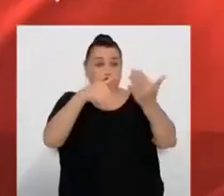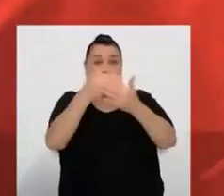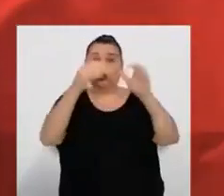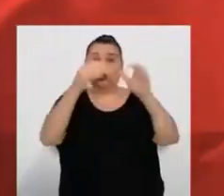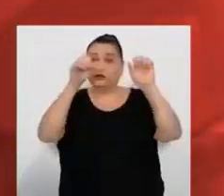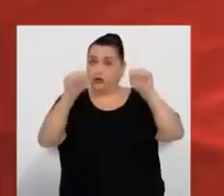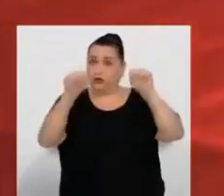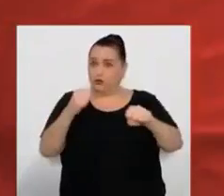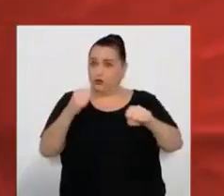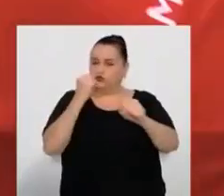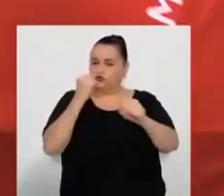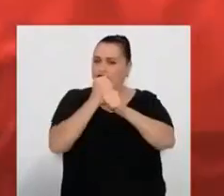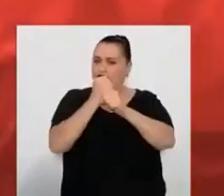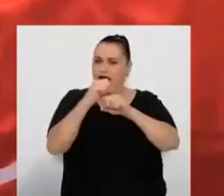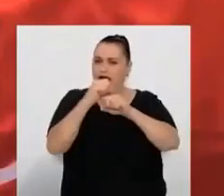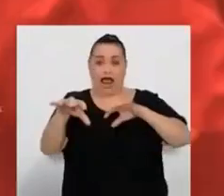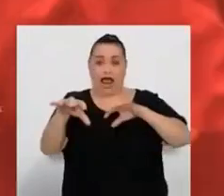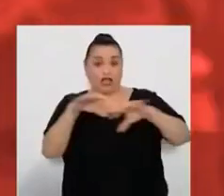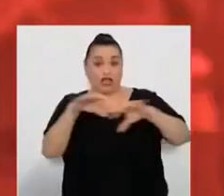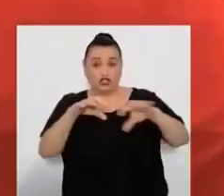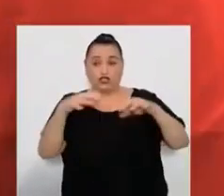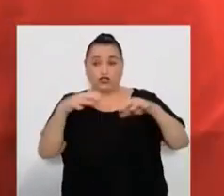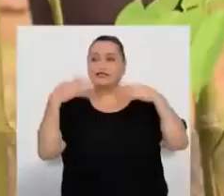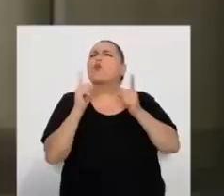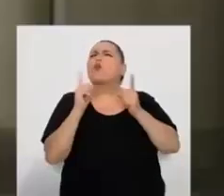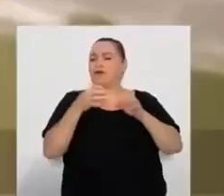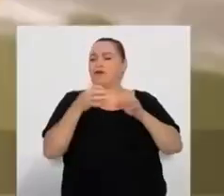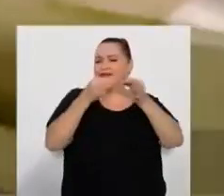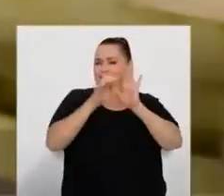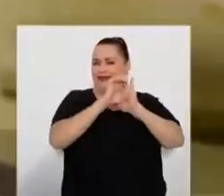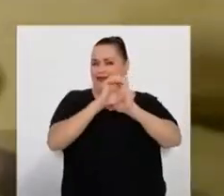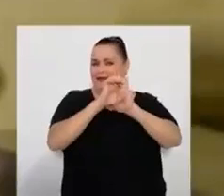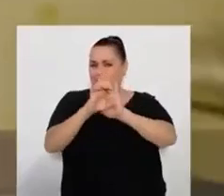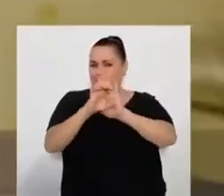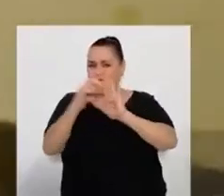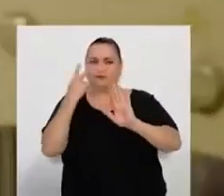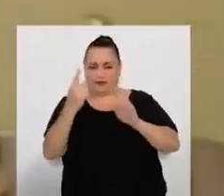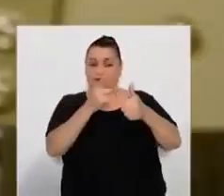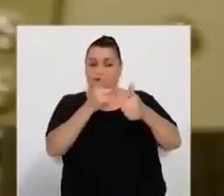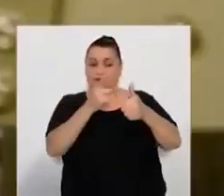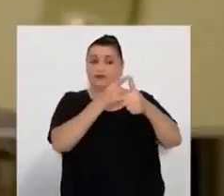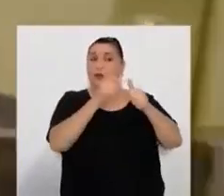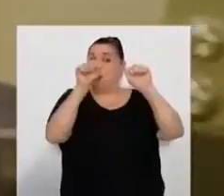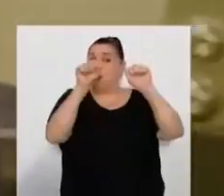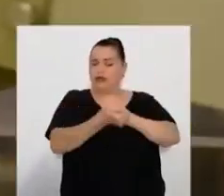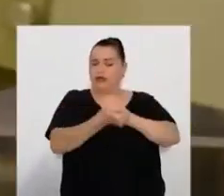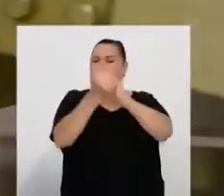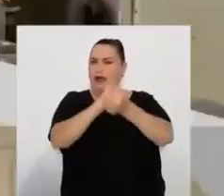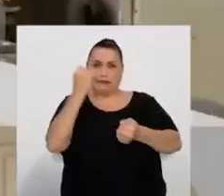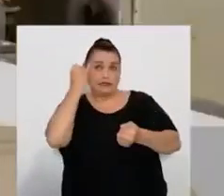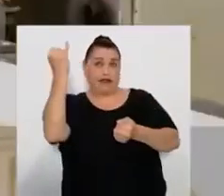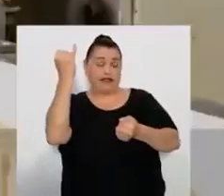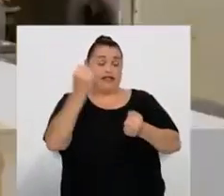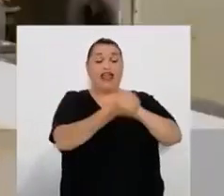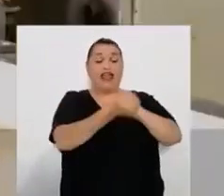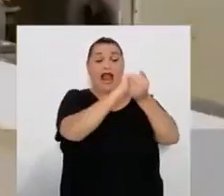empresariales. Ahora, si se preguntan cuáles son estas acciones, mejor lo explicamos con algunos ejemplos. Entre ellos se